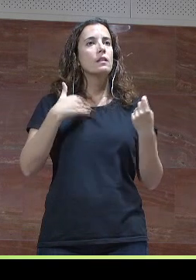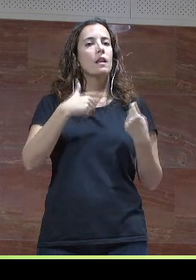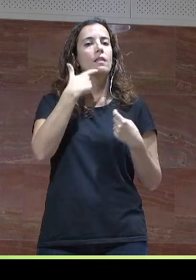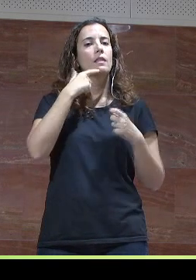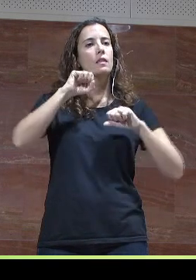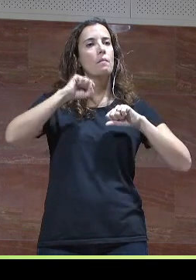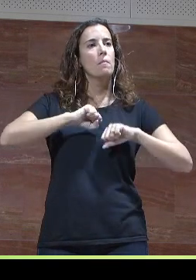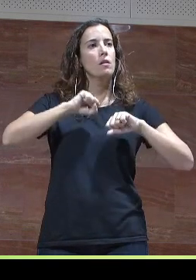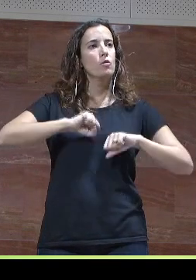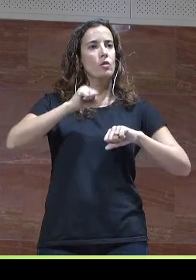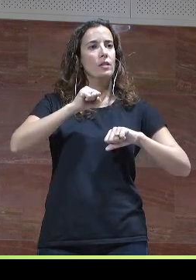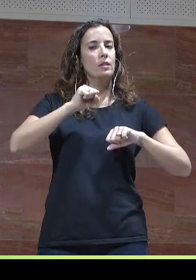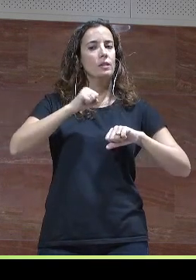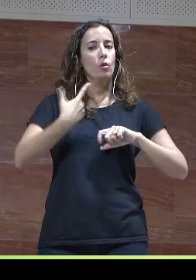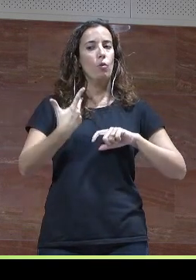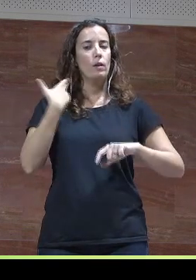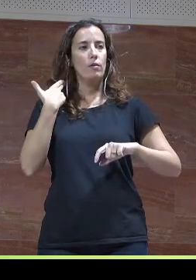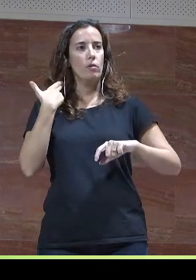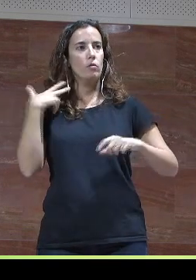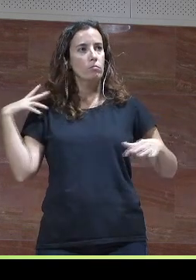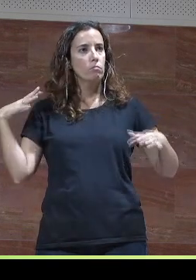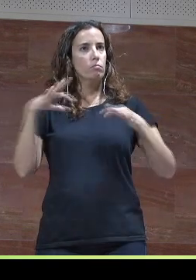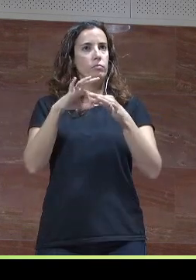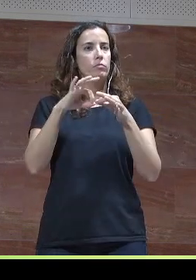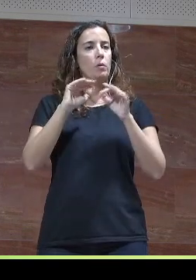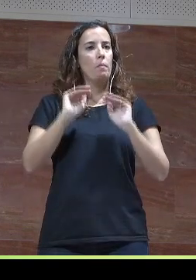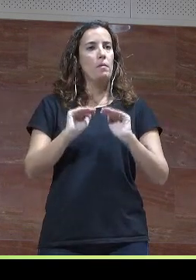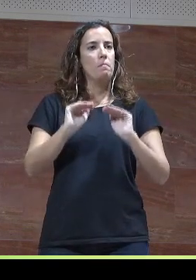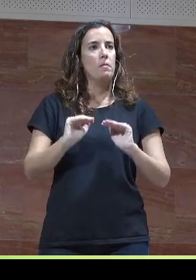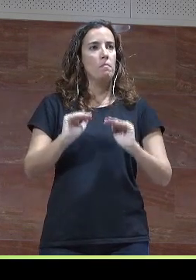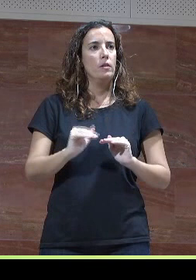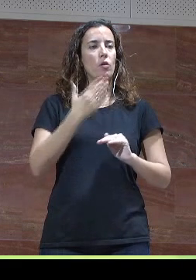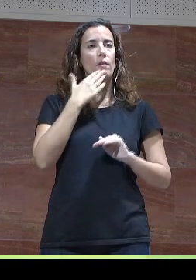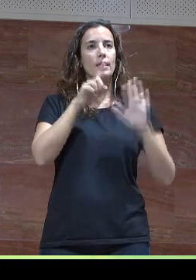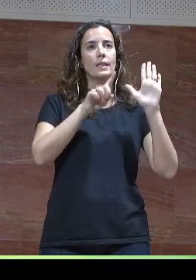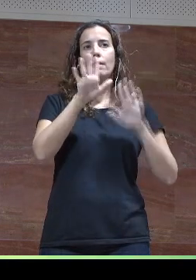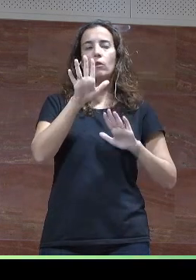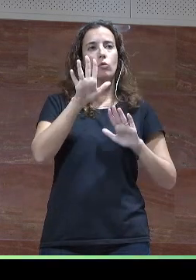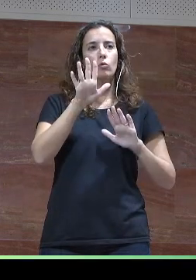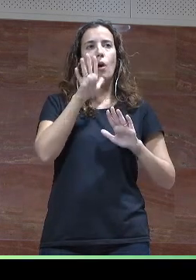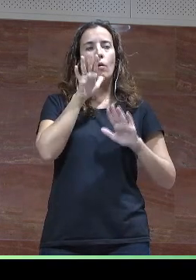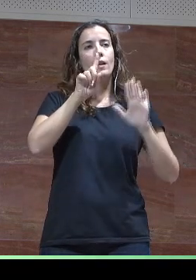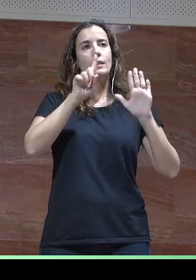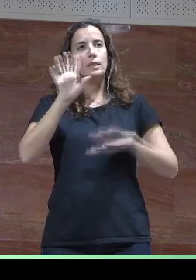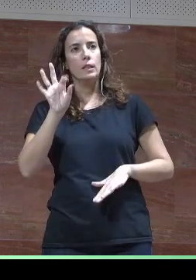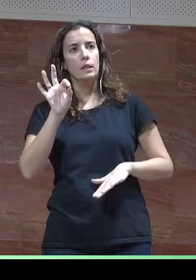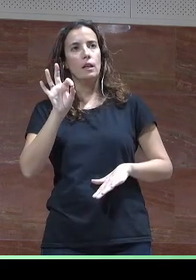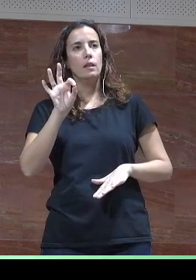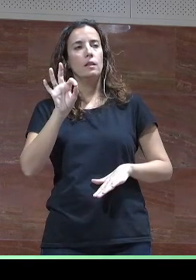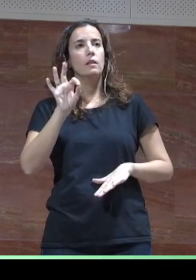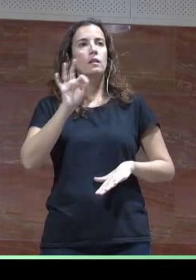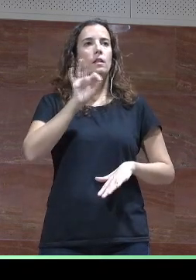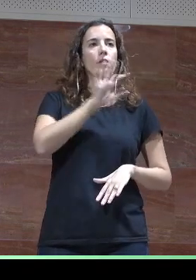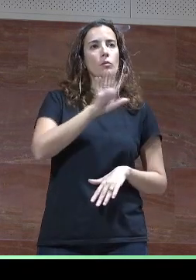mayores y el término de jubilación asociado a la persona mayor va bajando. De los 65 ha bajado a los 60, de los 60 a los